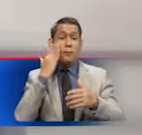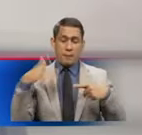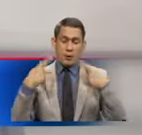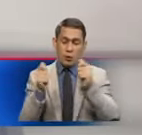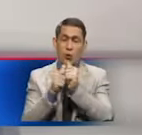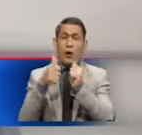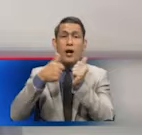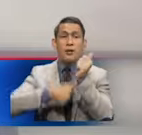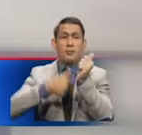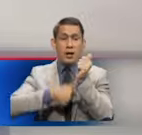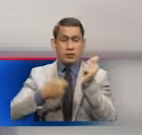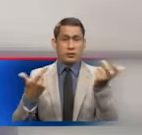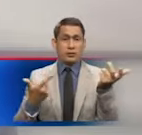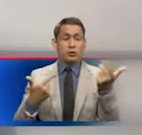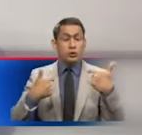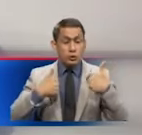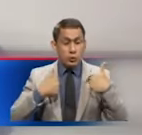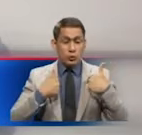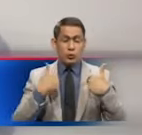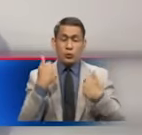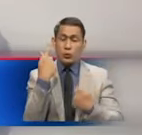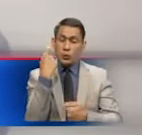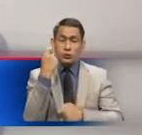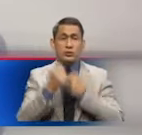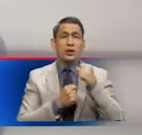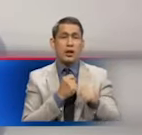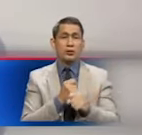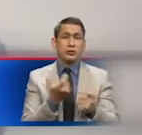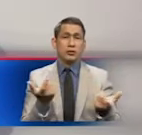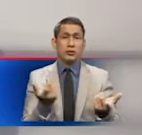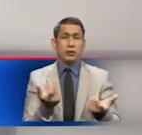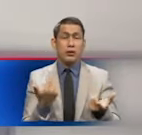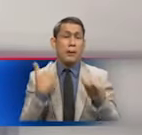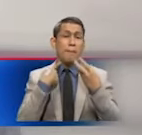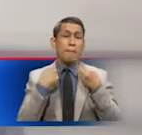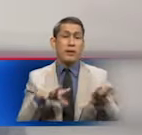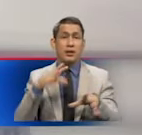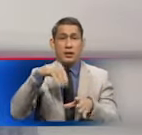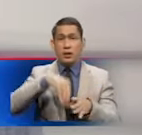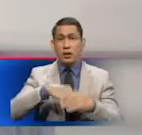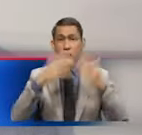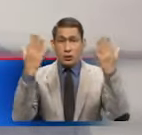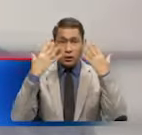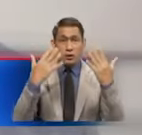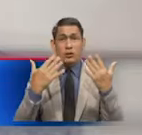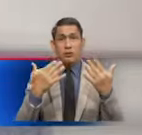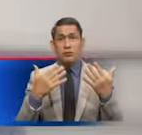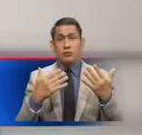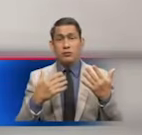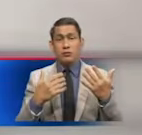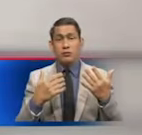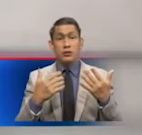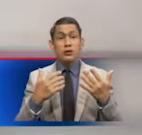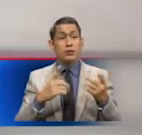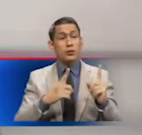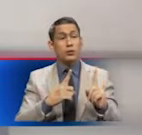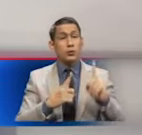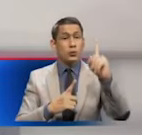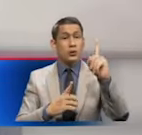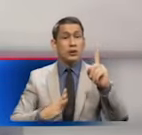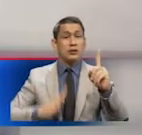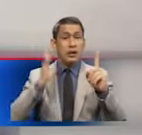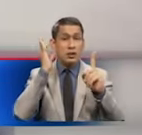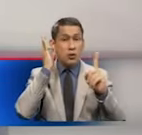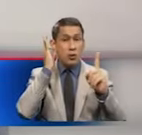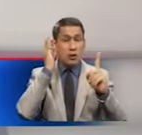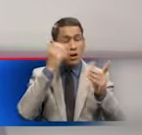buscar porque la extrañaba. Tenía 11 años en la realidad. Y ahí me perdí en Guayaquil, nunca la encontré y una señora me... Yo